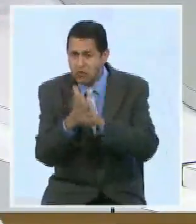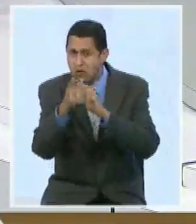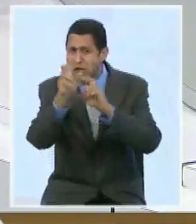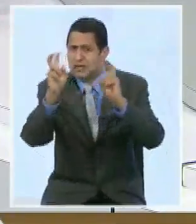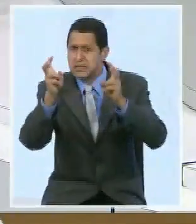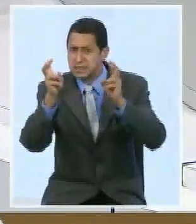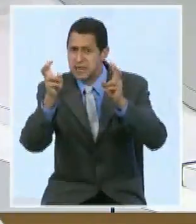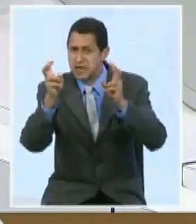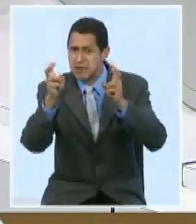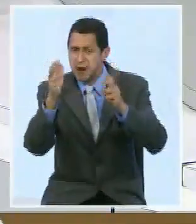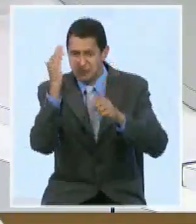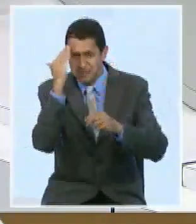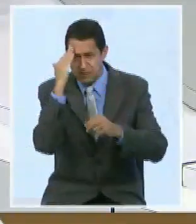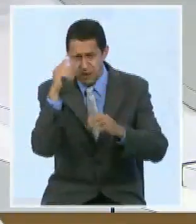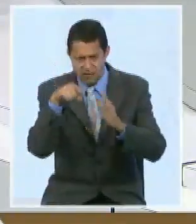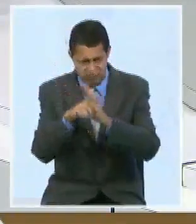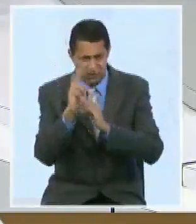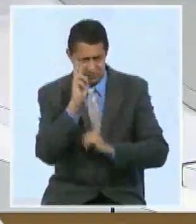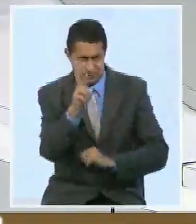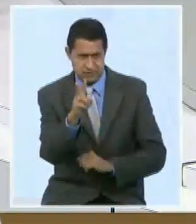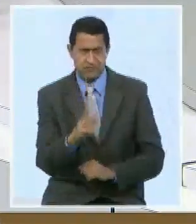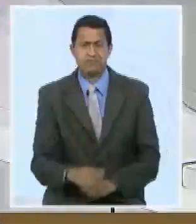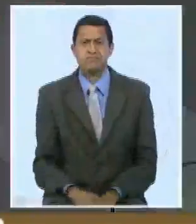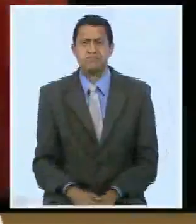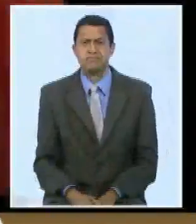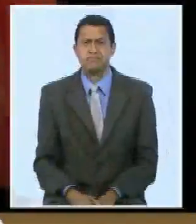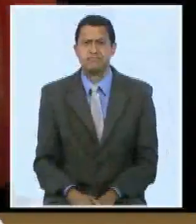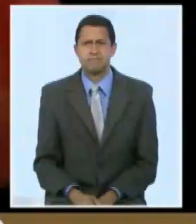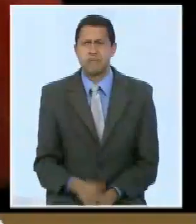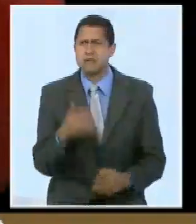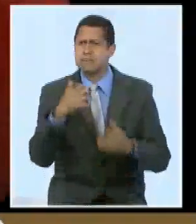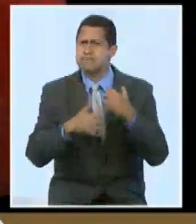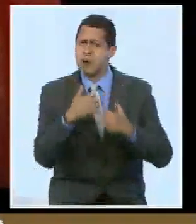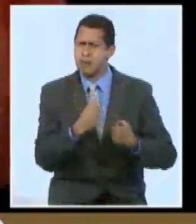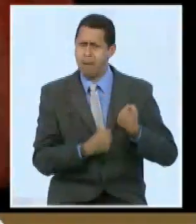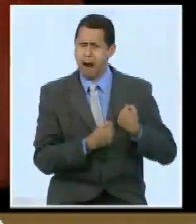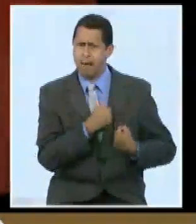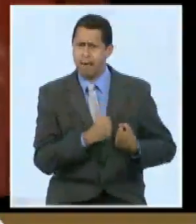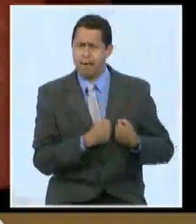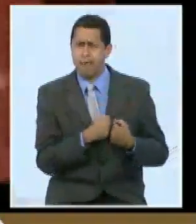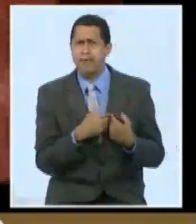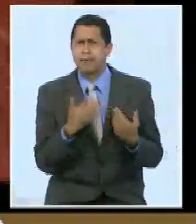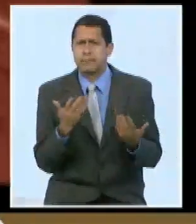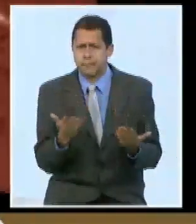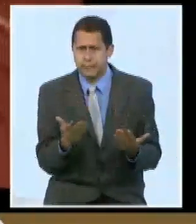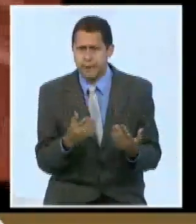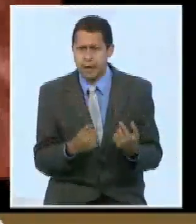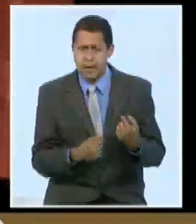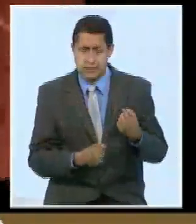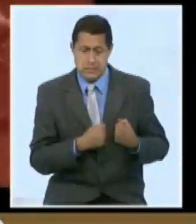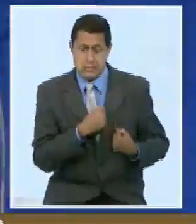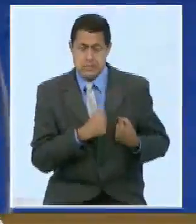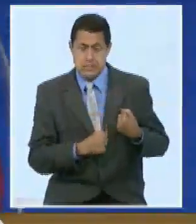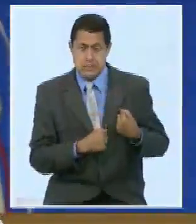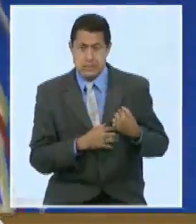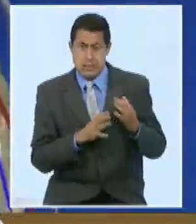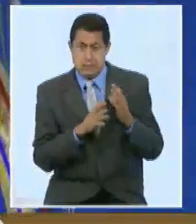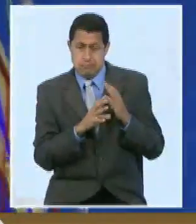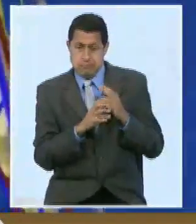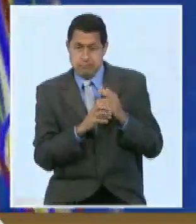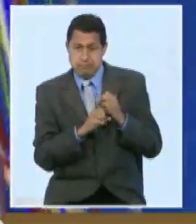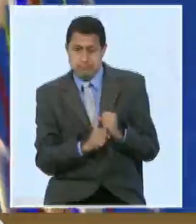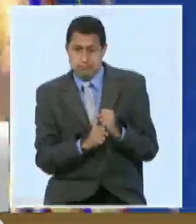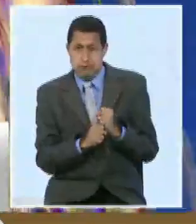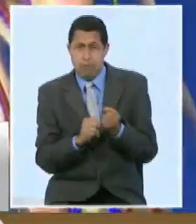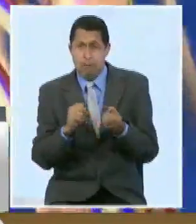este tema y vamos a conocerlo a continuación los trastornos coronarios ocurren cuando la arteria coronaria se obstruye con la